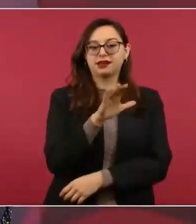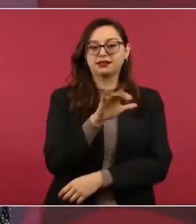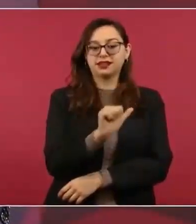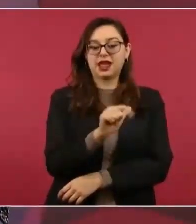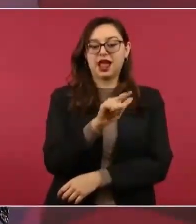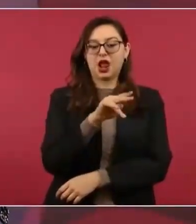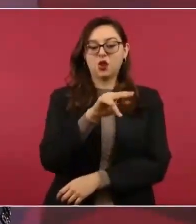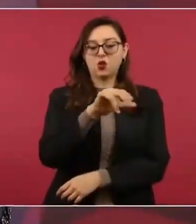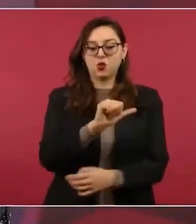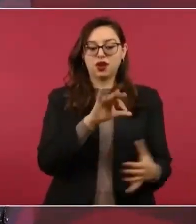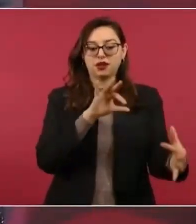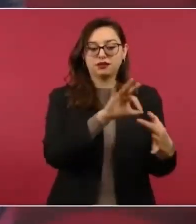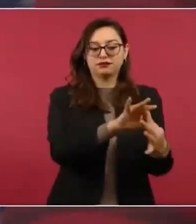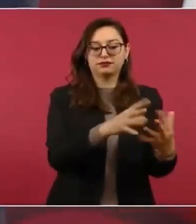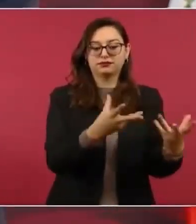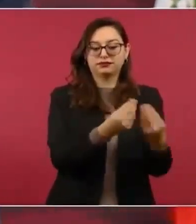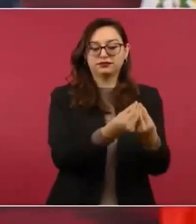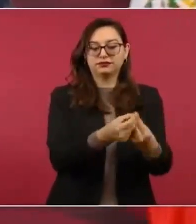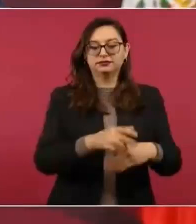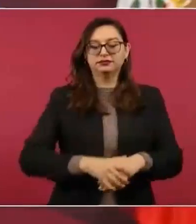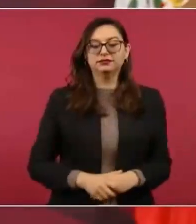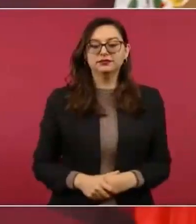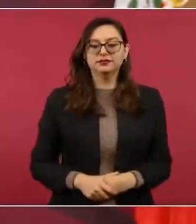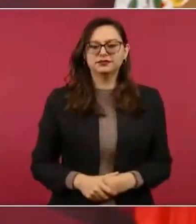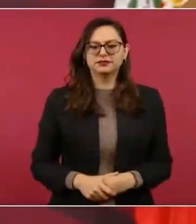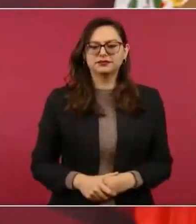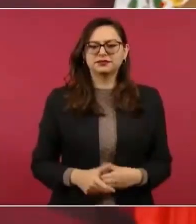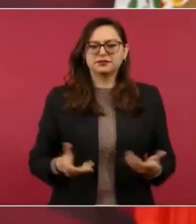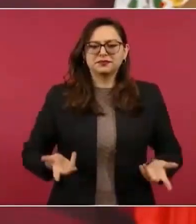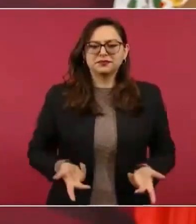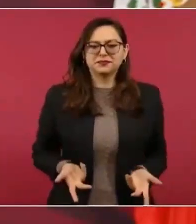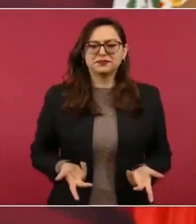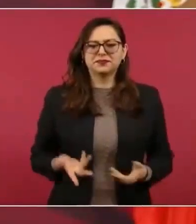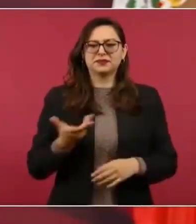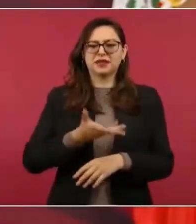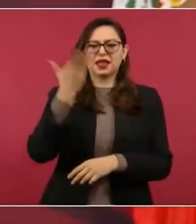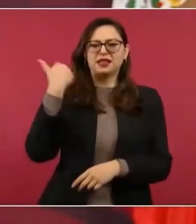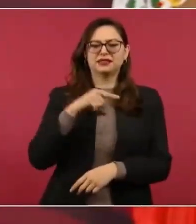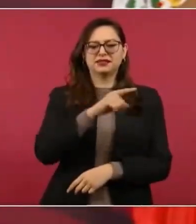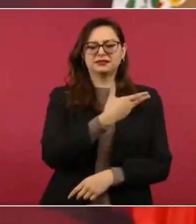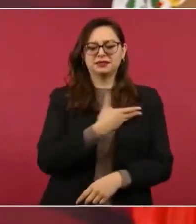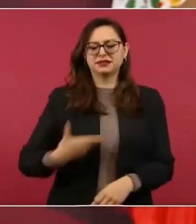¿Y quién apoyó a Calderón en el fraude? Pues los mismos.